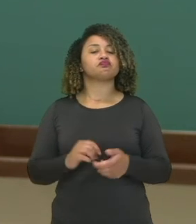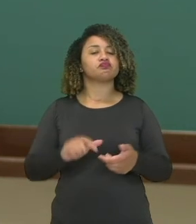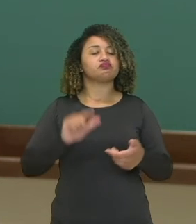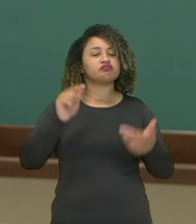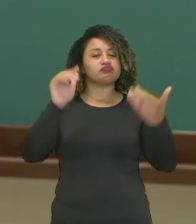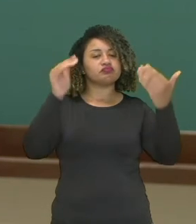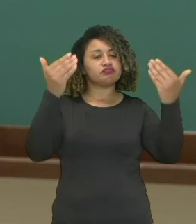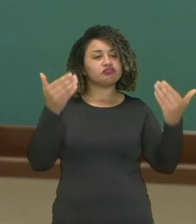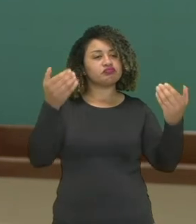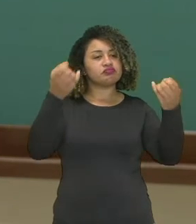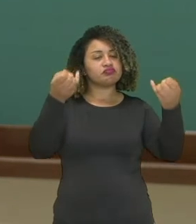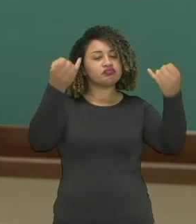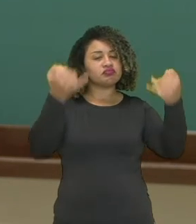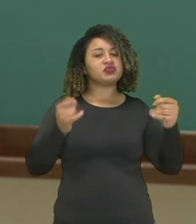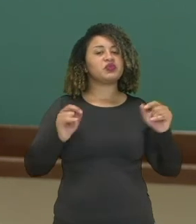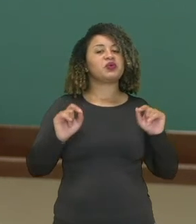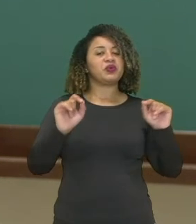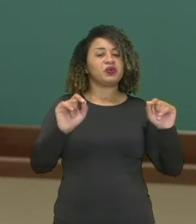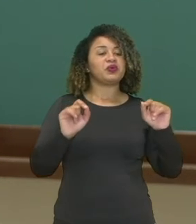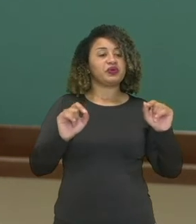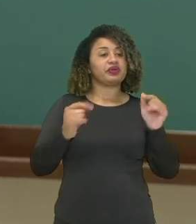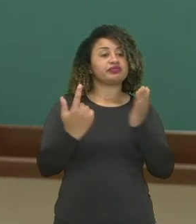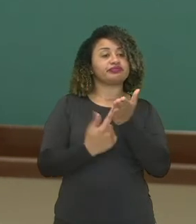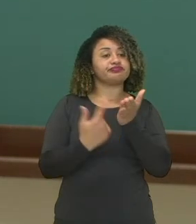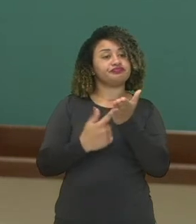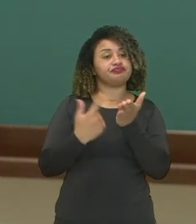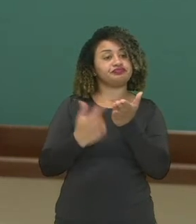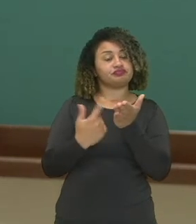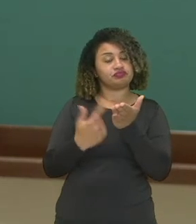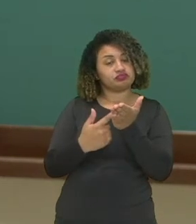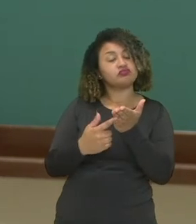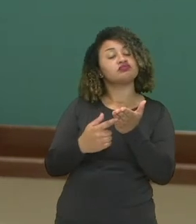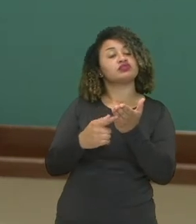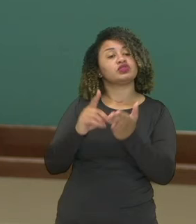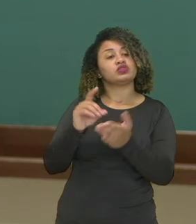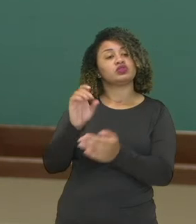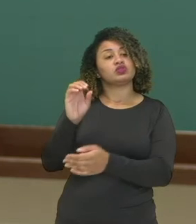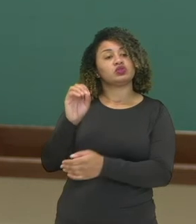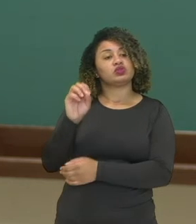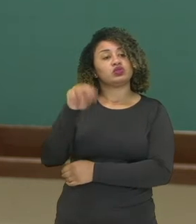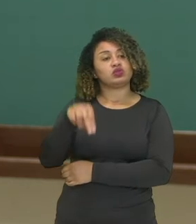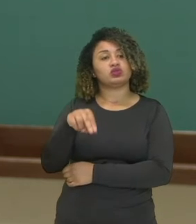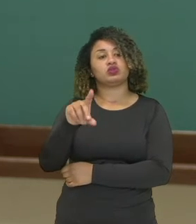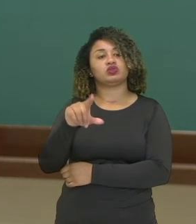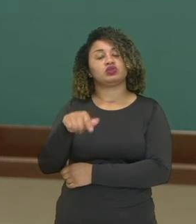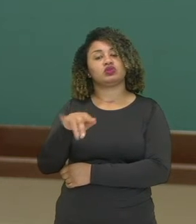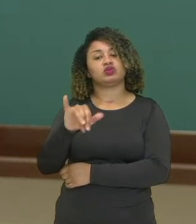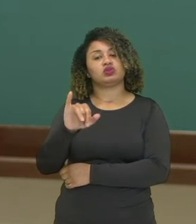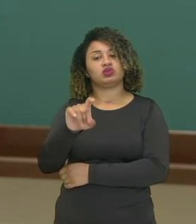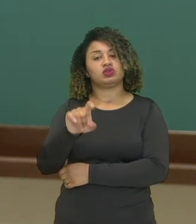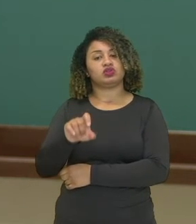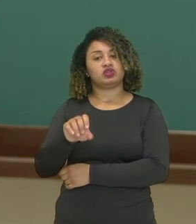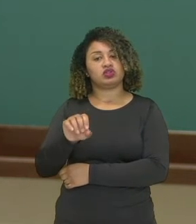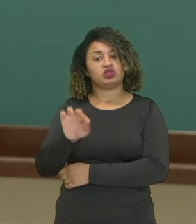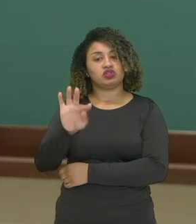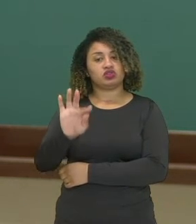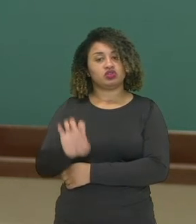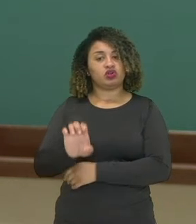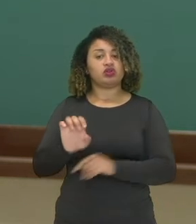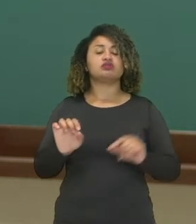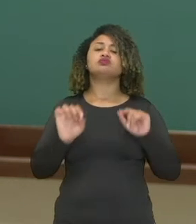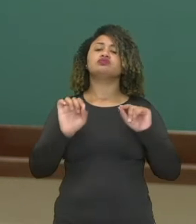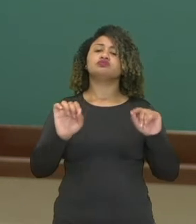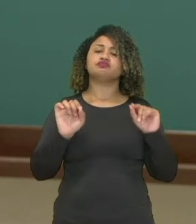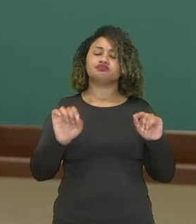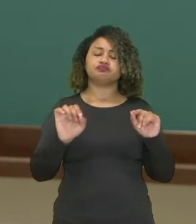falar um pouquinho, bem rapidinho, sobre esse livro do Miguel Cervantes, Don Quixote. Bem rápido. O que era Don Quixote? Era conta a